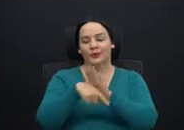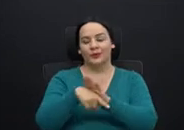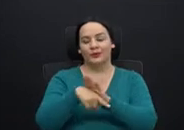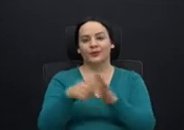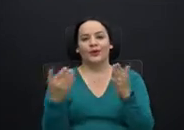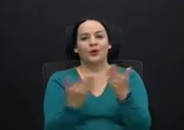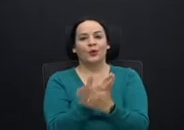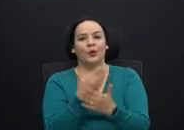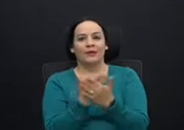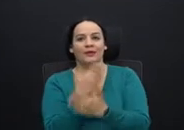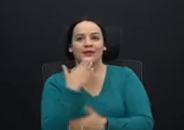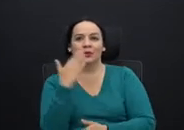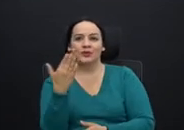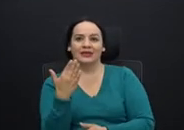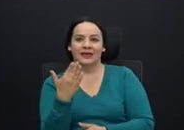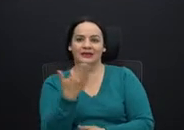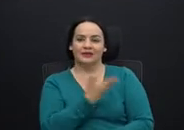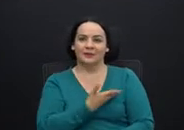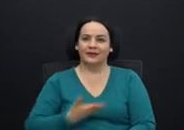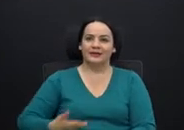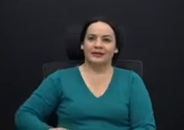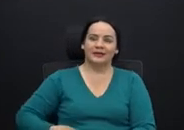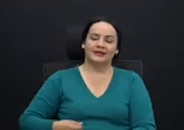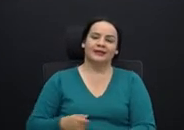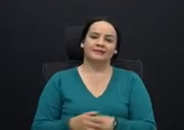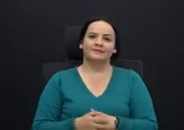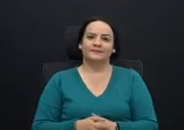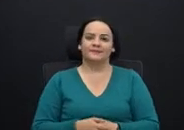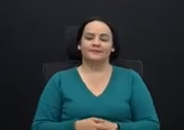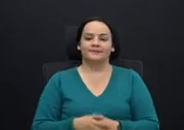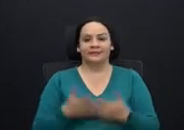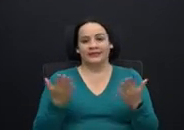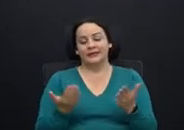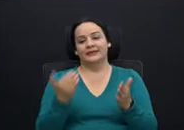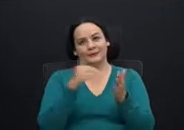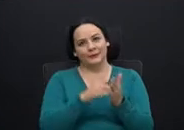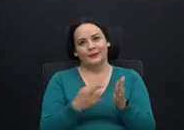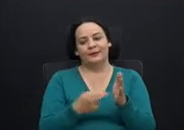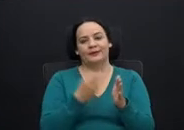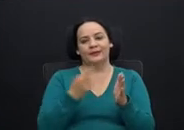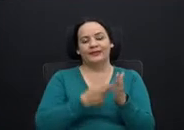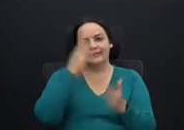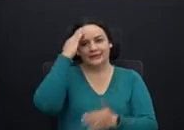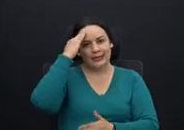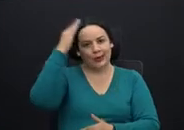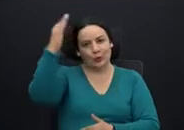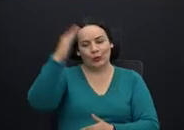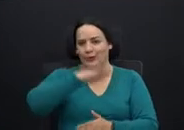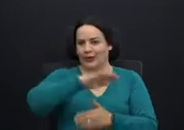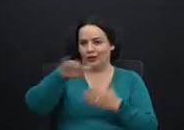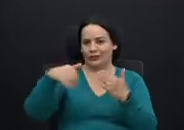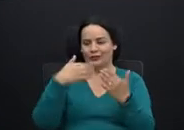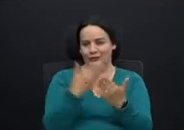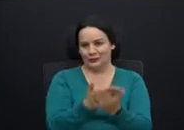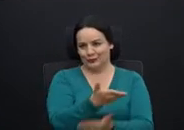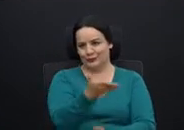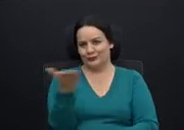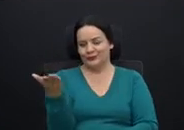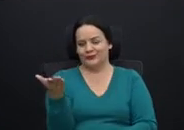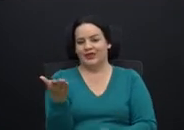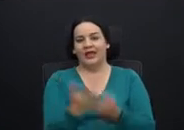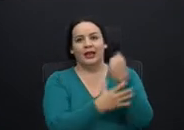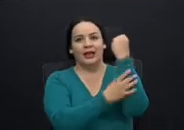Nuevamente, muchas gracias, presidente. Y repito el saludo para todos. O sea, la pobreza